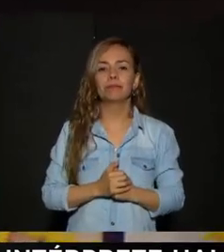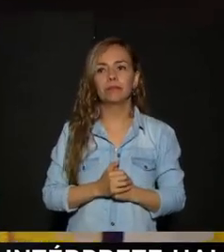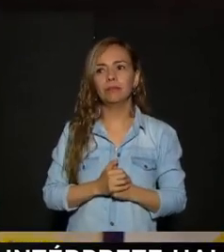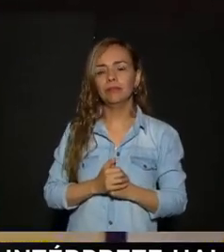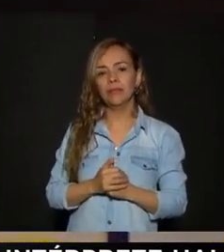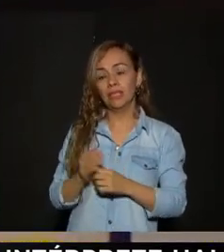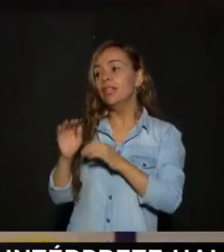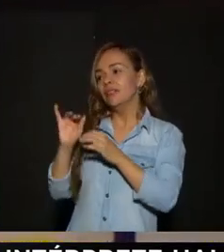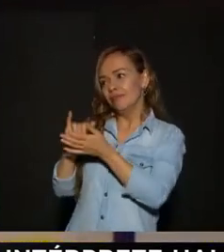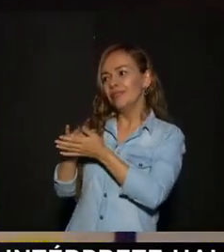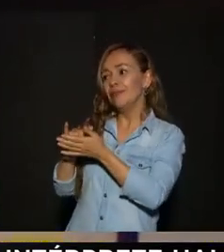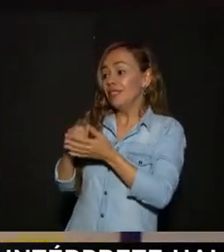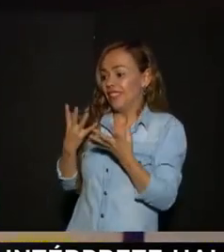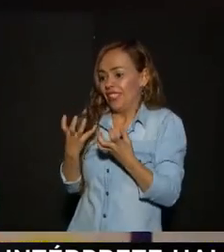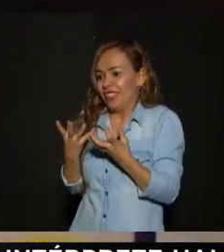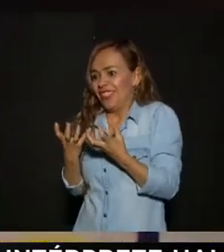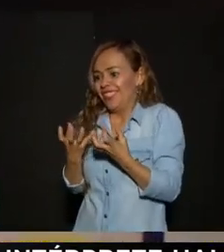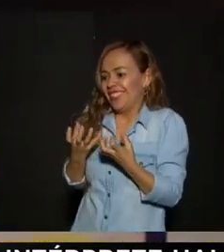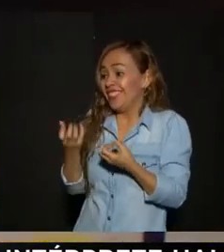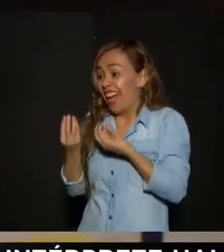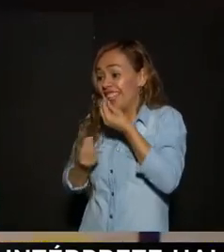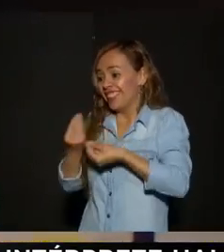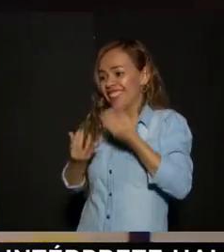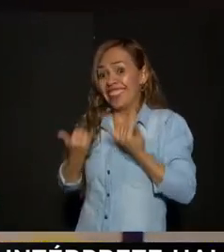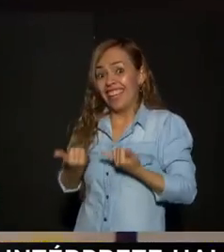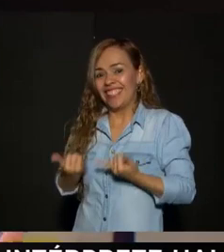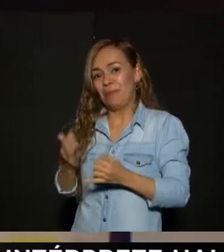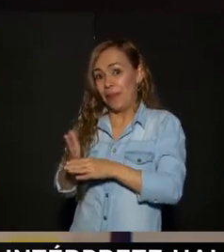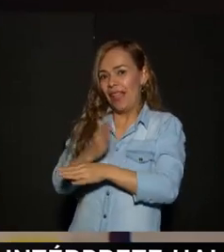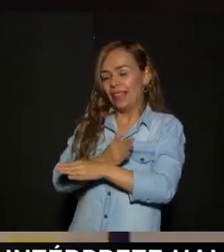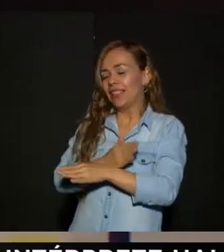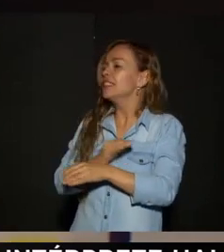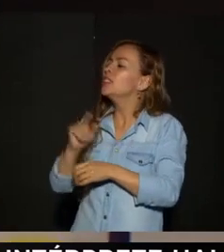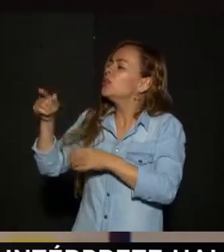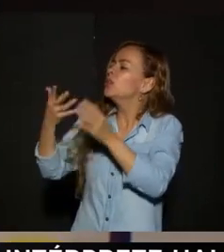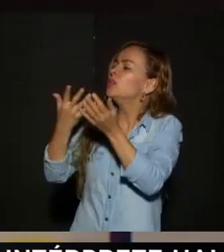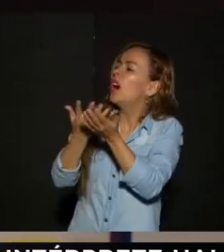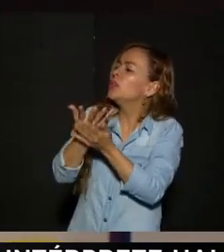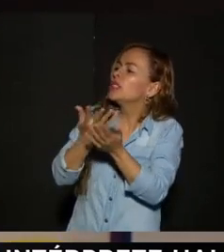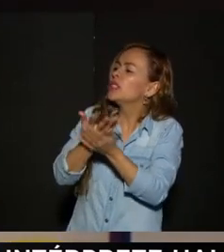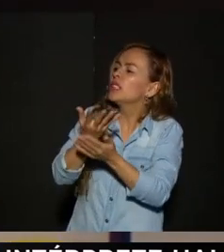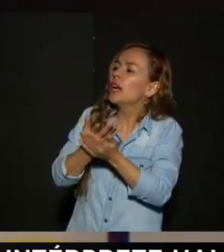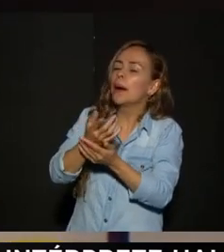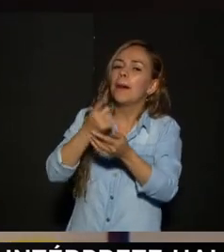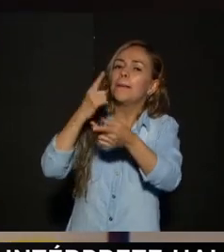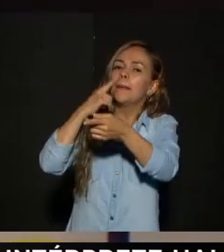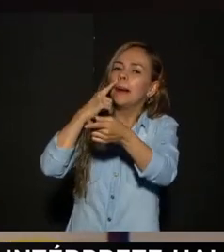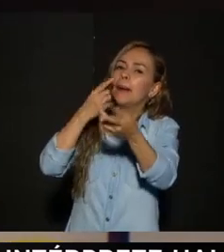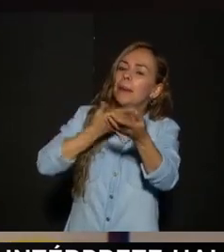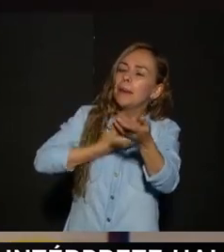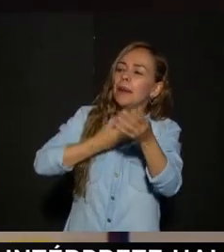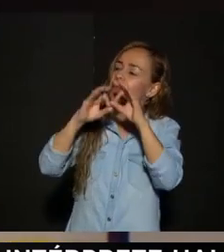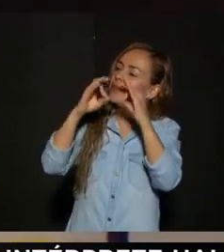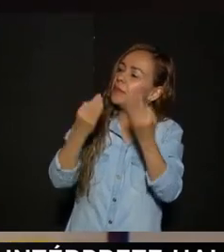ya hagamos el experimento, que estoy ya ansiosa de saber qué vamos a realizar, y es como esos tipsitos, esas herramientas que les podemos dar a los cuidadores y padres de